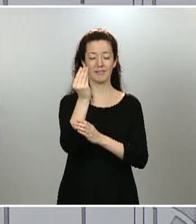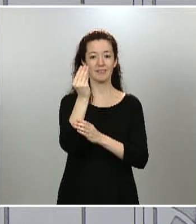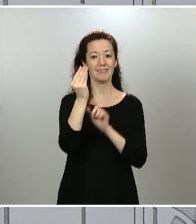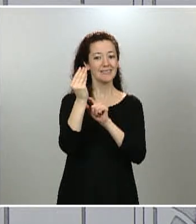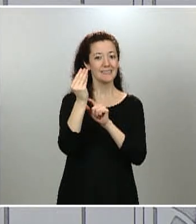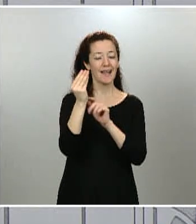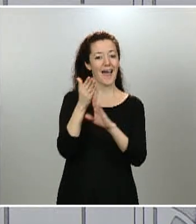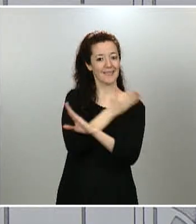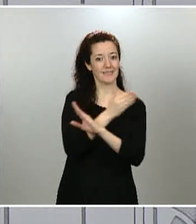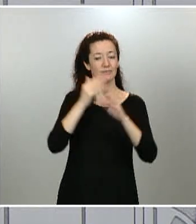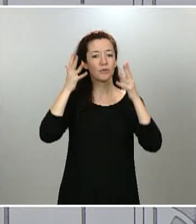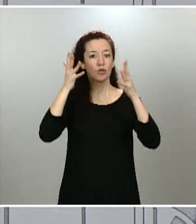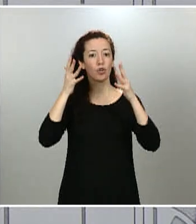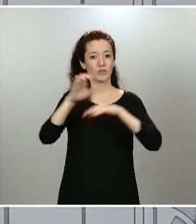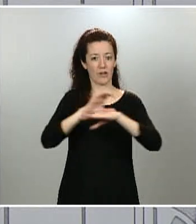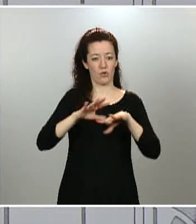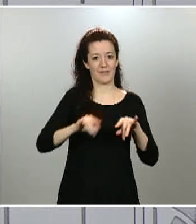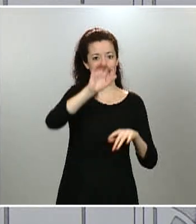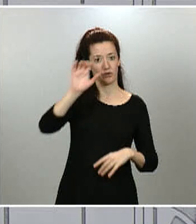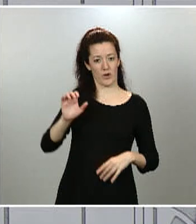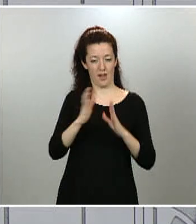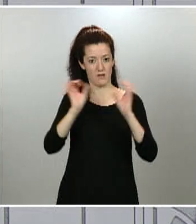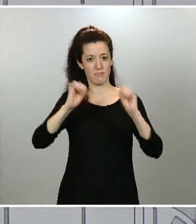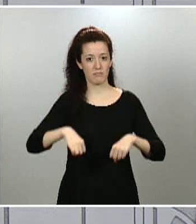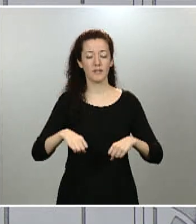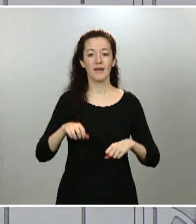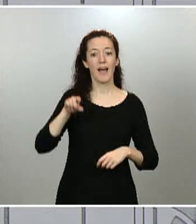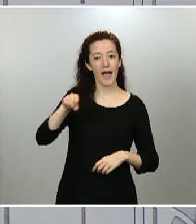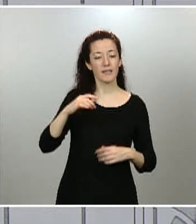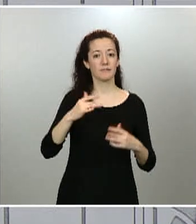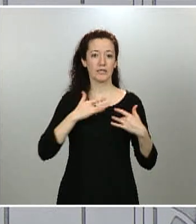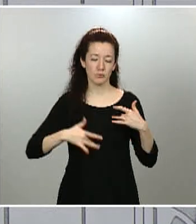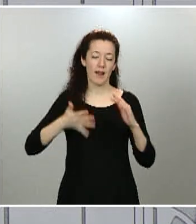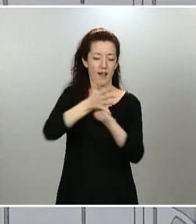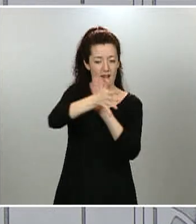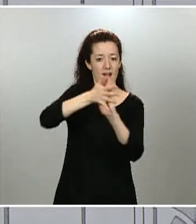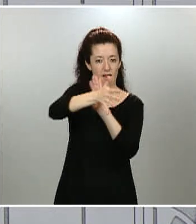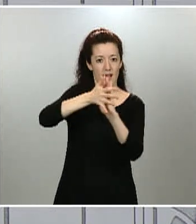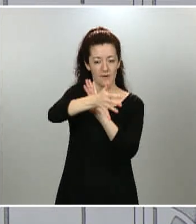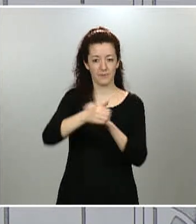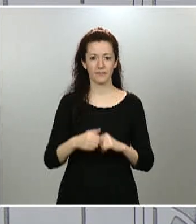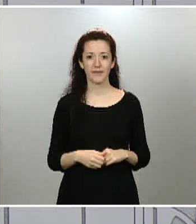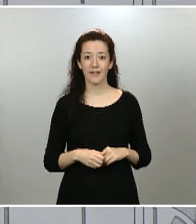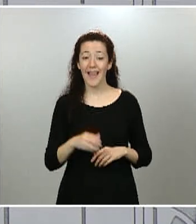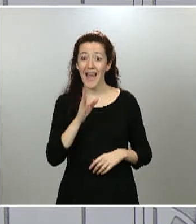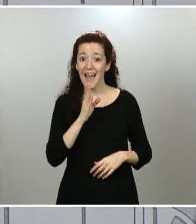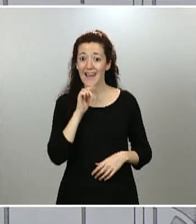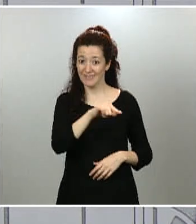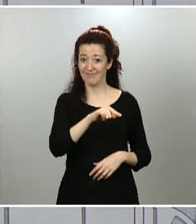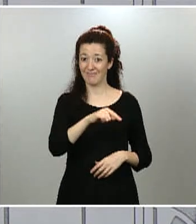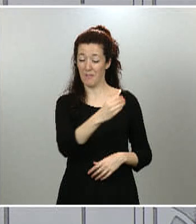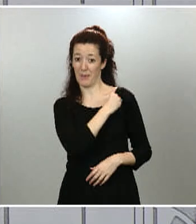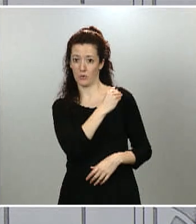nuevas definiciones de caso, porque queremos ser ahora mismo muy sensibles. Me llama la atención, entre los síntomas que menciona el periodista, que no